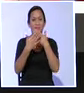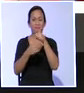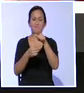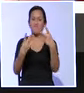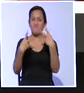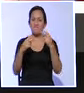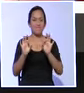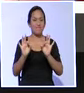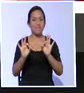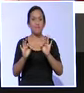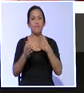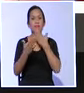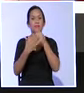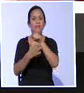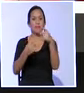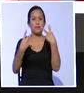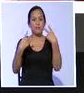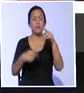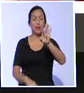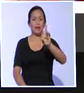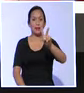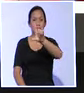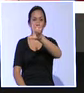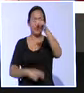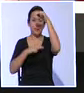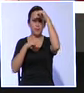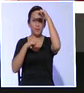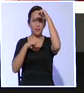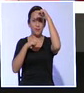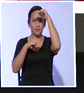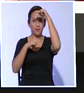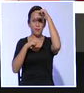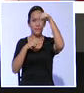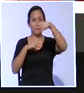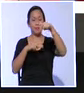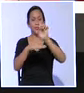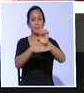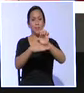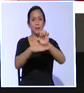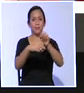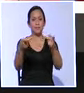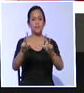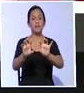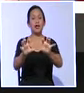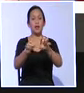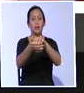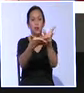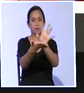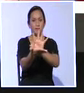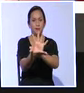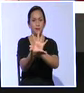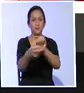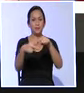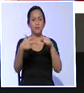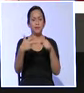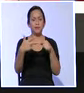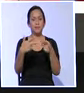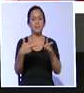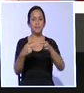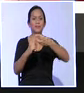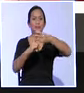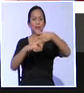sintonizan a través de la señal de los medios legislativos televisión legislativa del ecuador la radio de la asamblea nacional y también a quienes